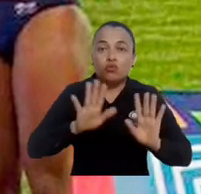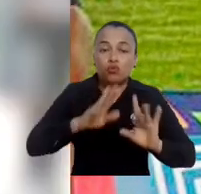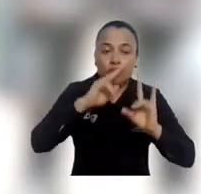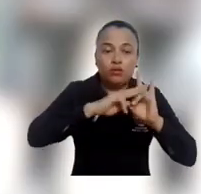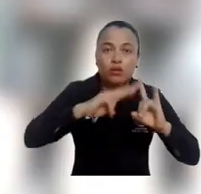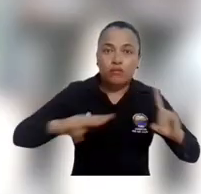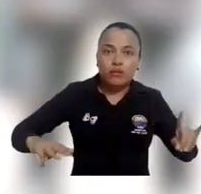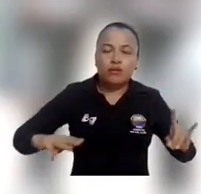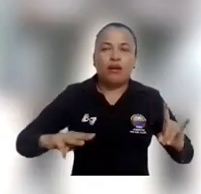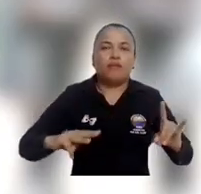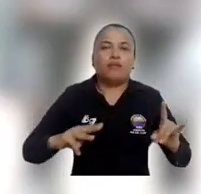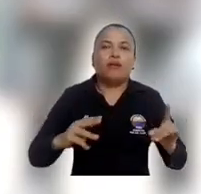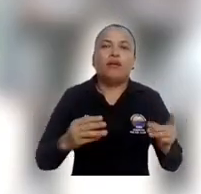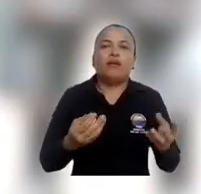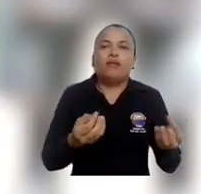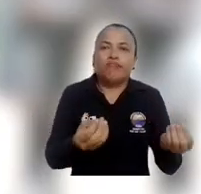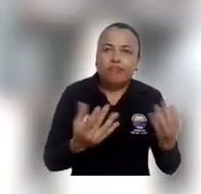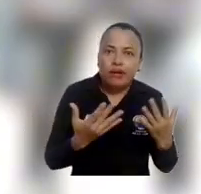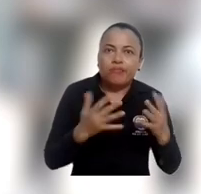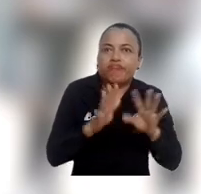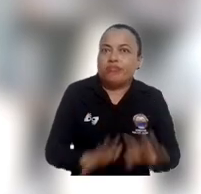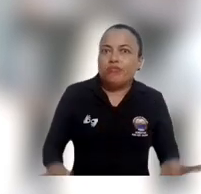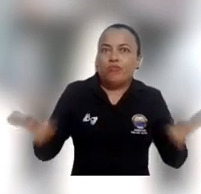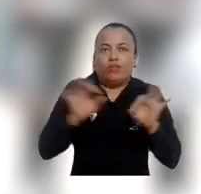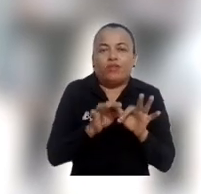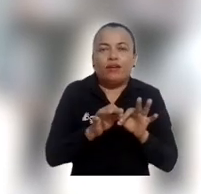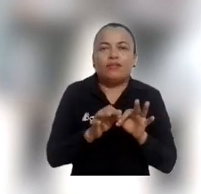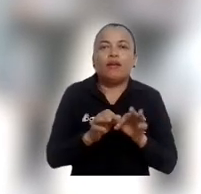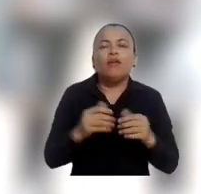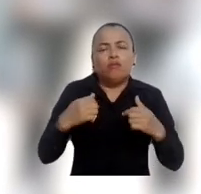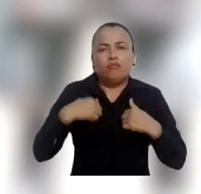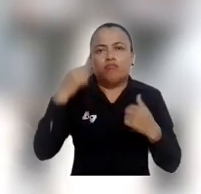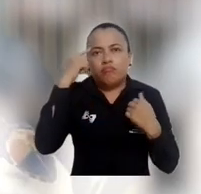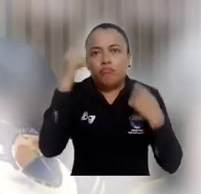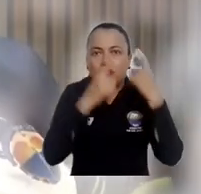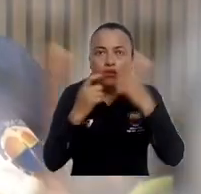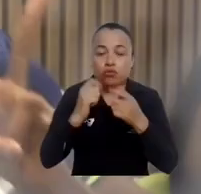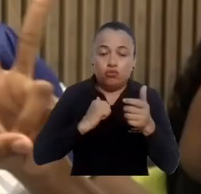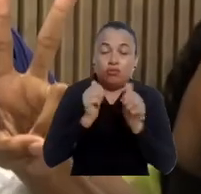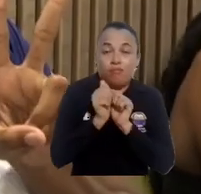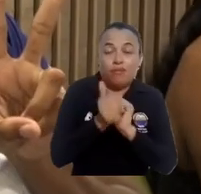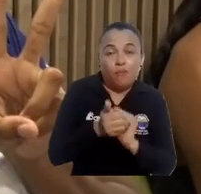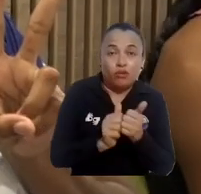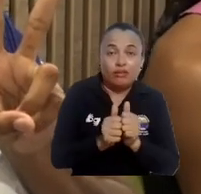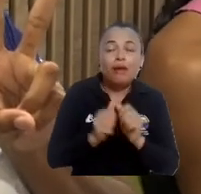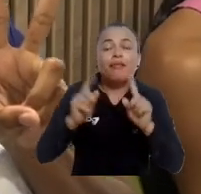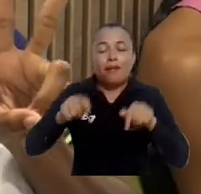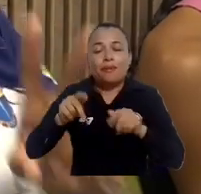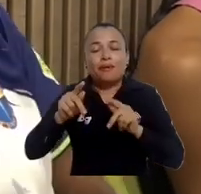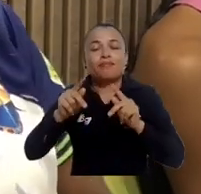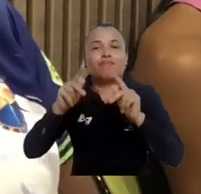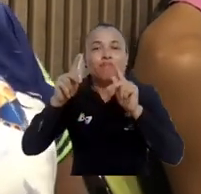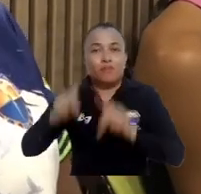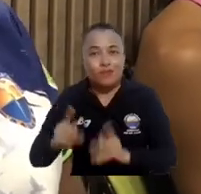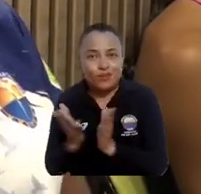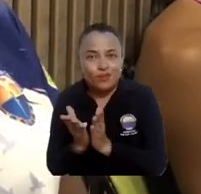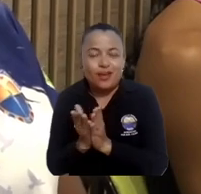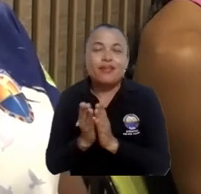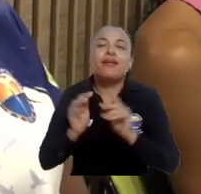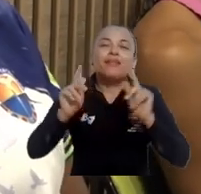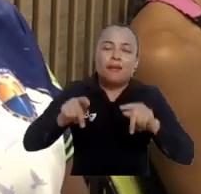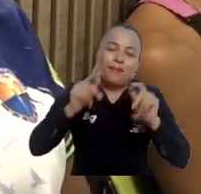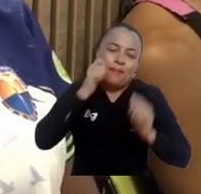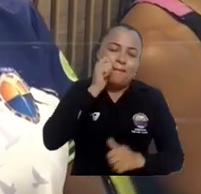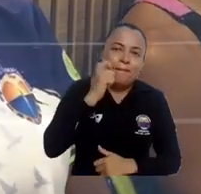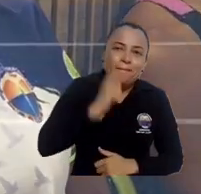La universidad ha aportado un papel muy importante porque más allá de nosotros deportistas, somos estudiantes, somos personas,